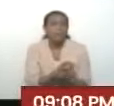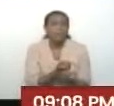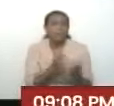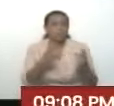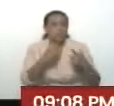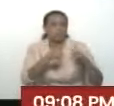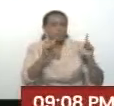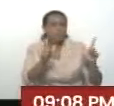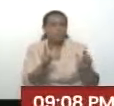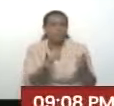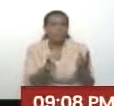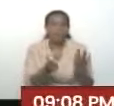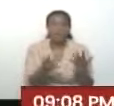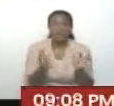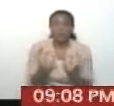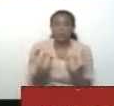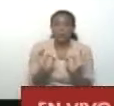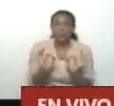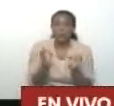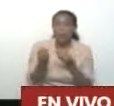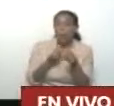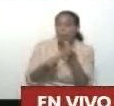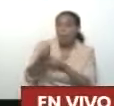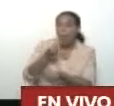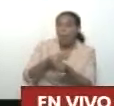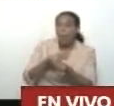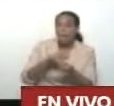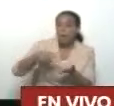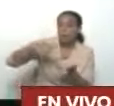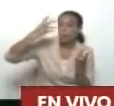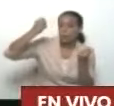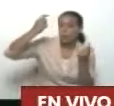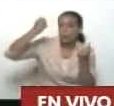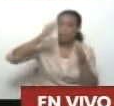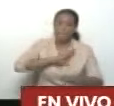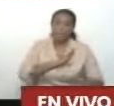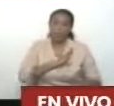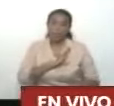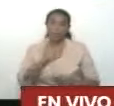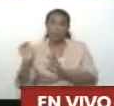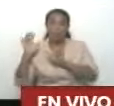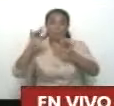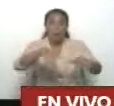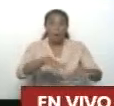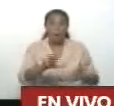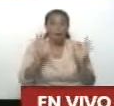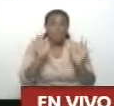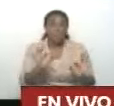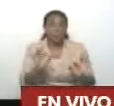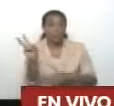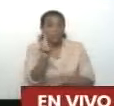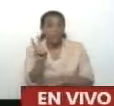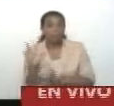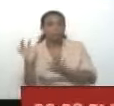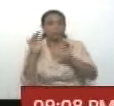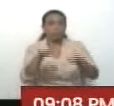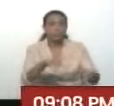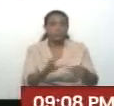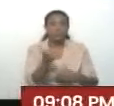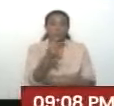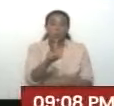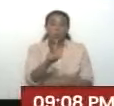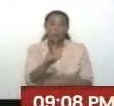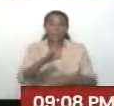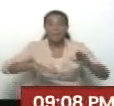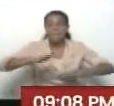es. Y con los muchachos y los bailarines de aquí, con los músicos de aquí de Venezuela. ¿Fueron los músicos venezolanos? Fueron 12,